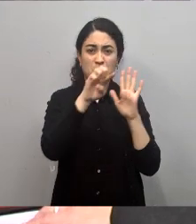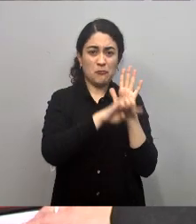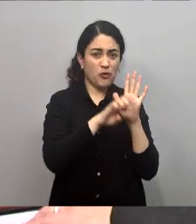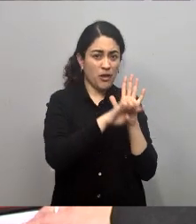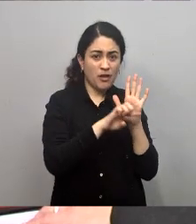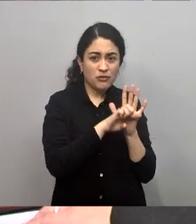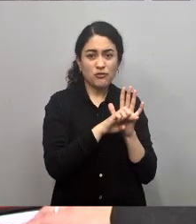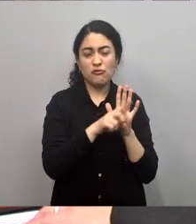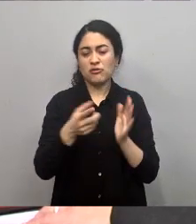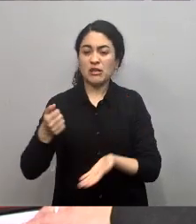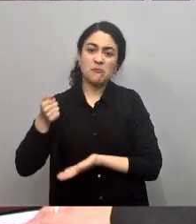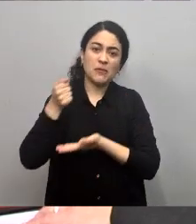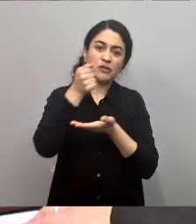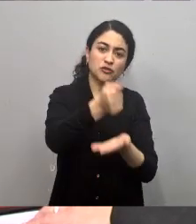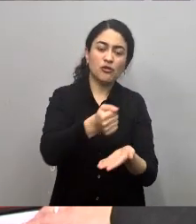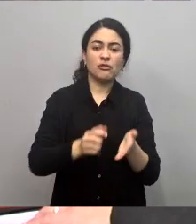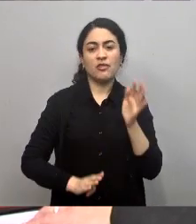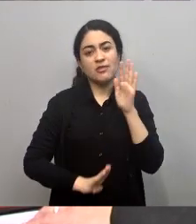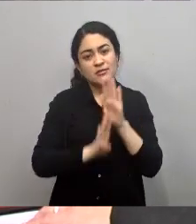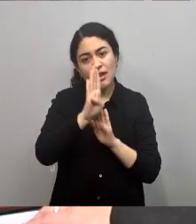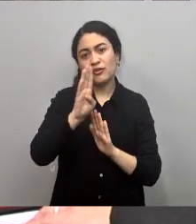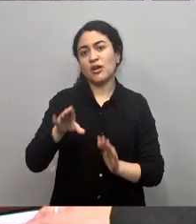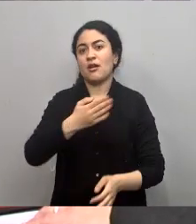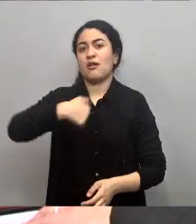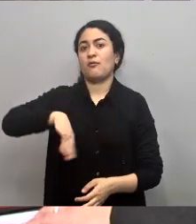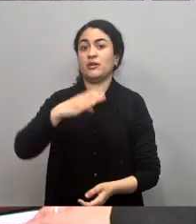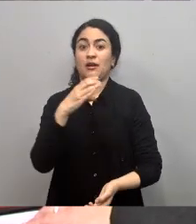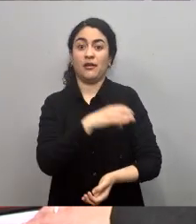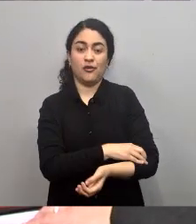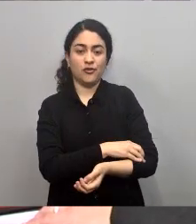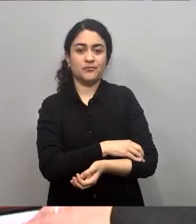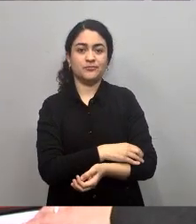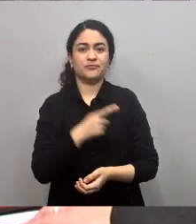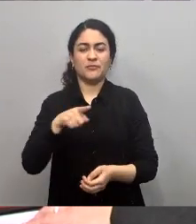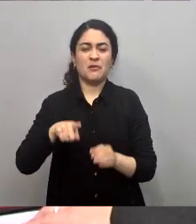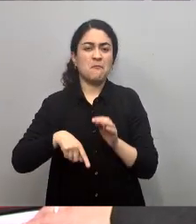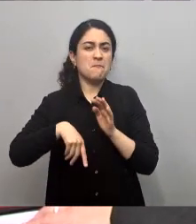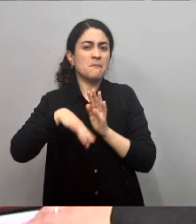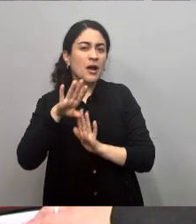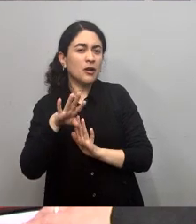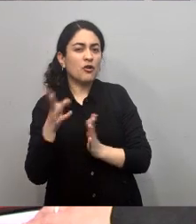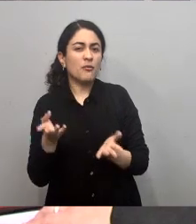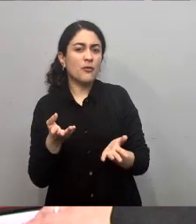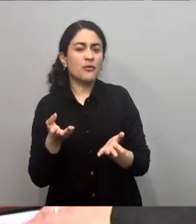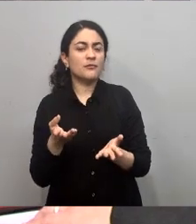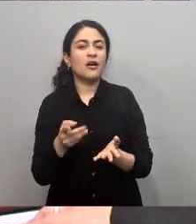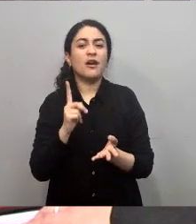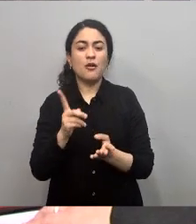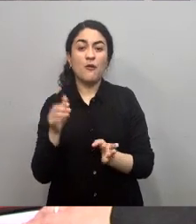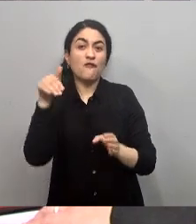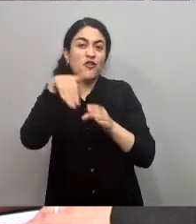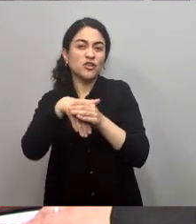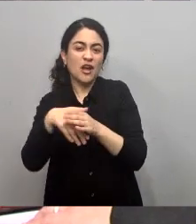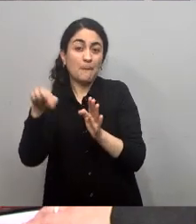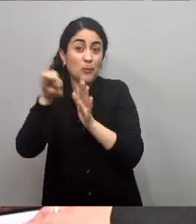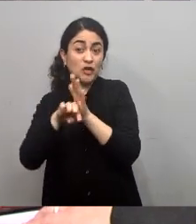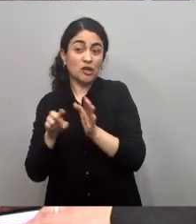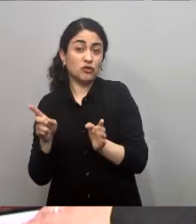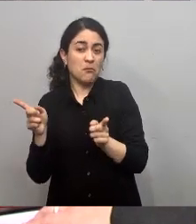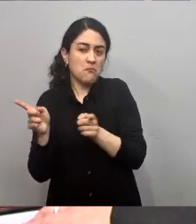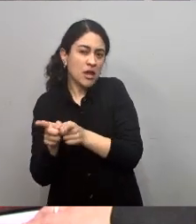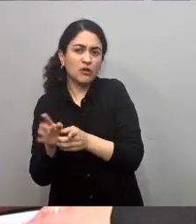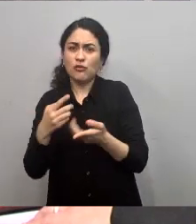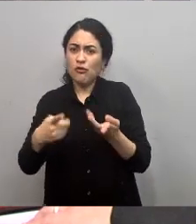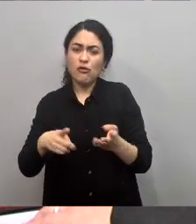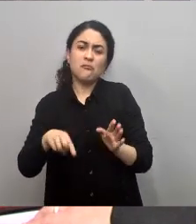Muchos proyectos de inversión y de desarrollo para nuestra región, que son más que el votar el proyecto chiquitito,